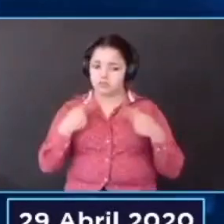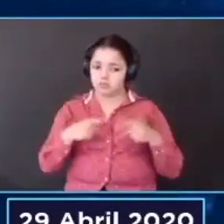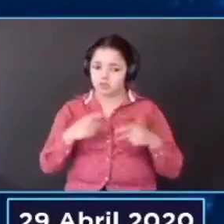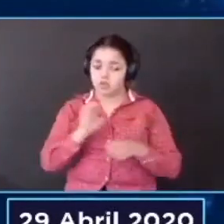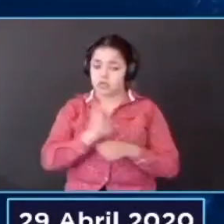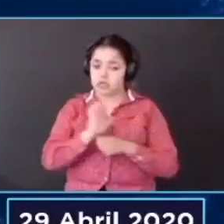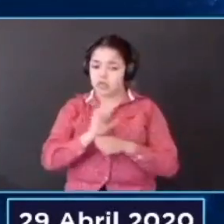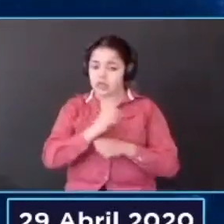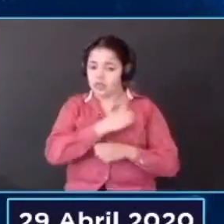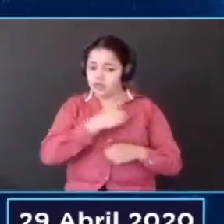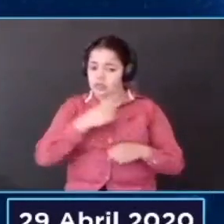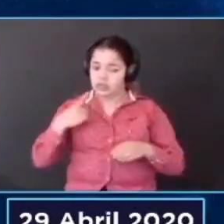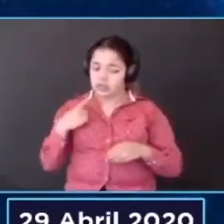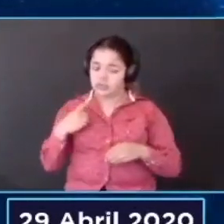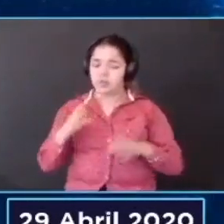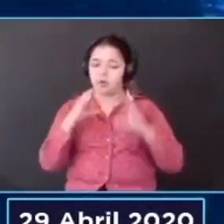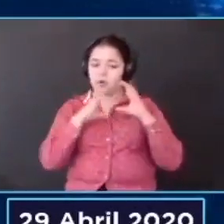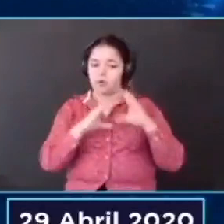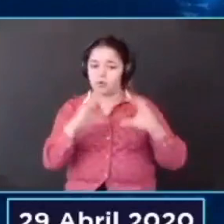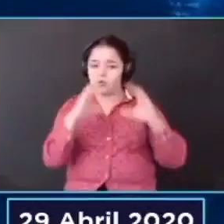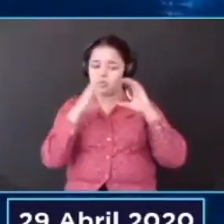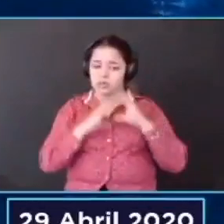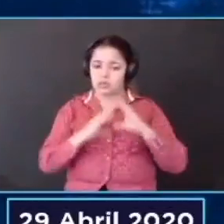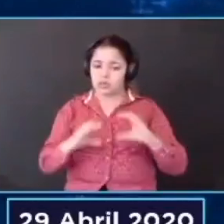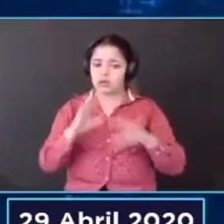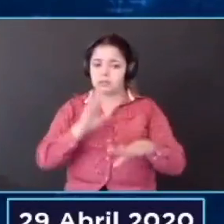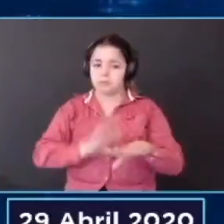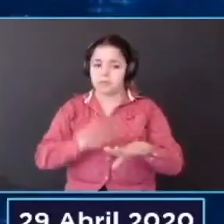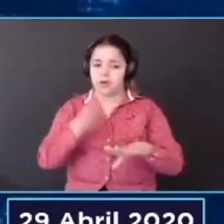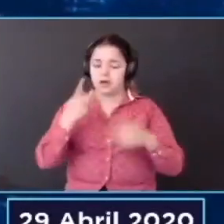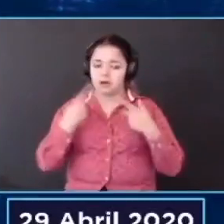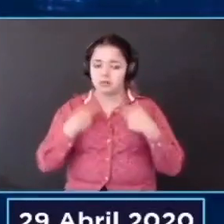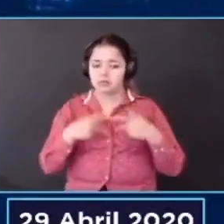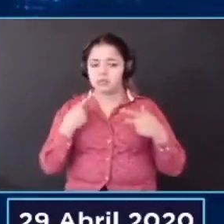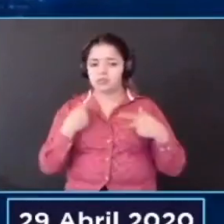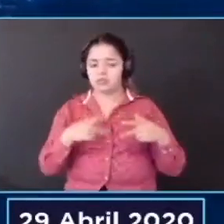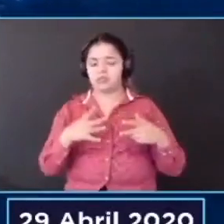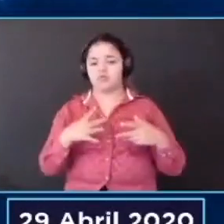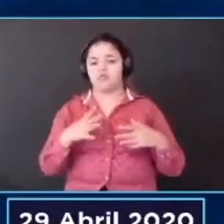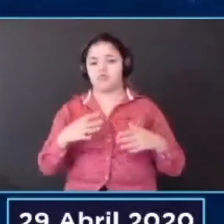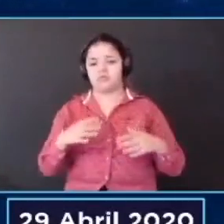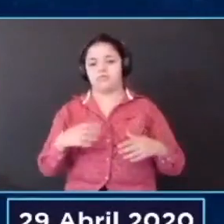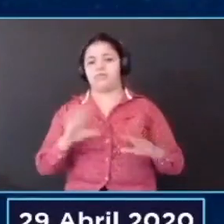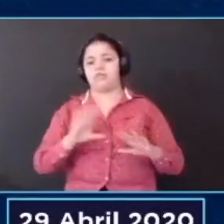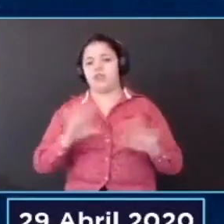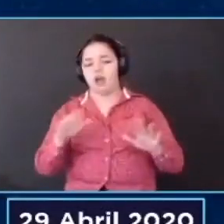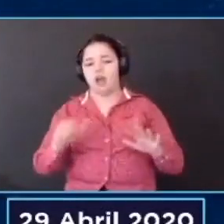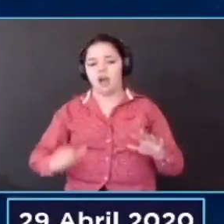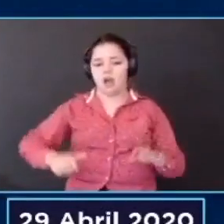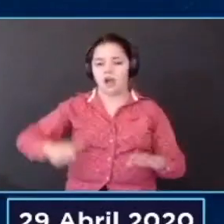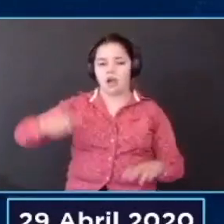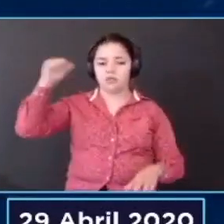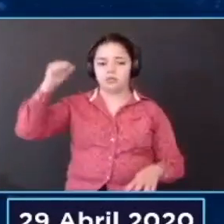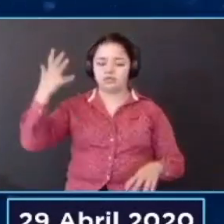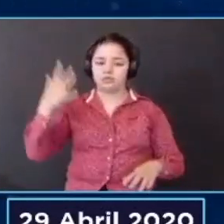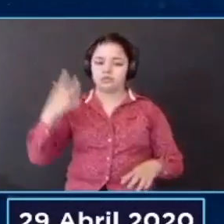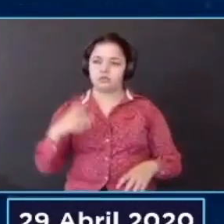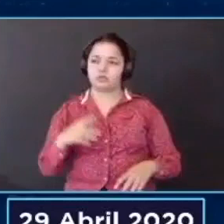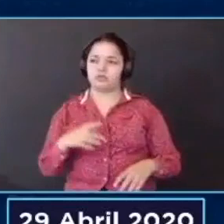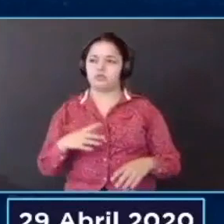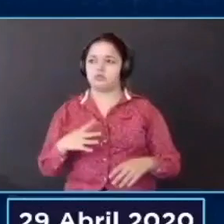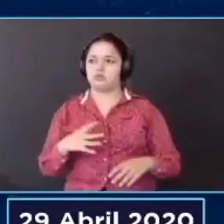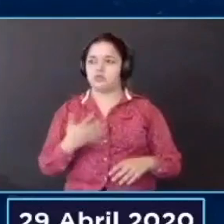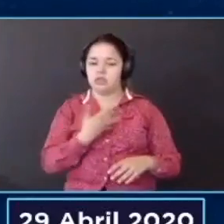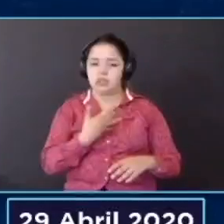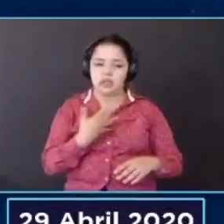Los más jóvenes son los que menos manifiestan la enfermedad. No quiere decir que no se enfermen, pero son los que menos síntomas tienen,